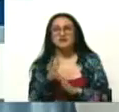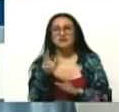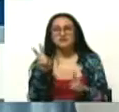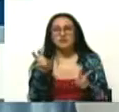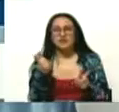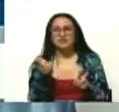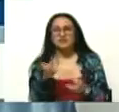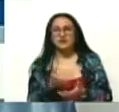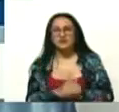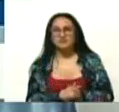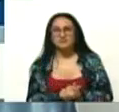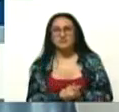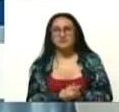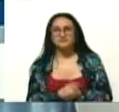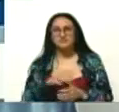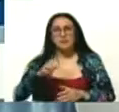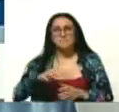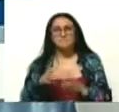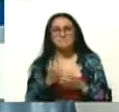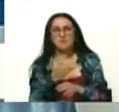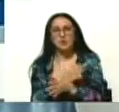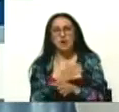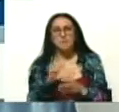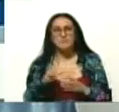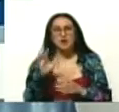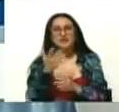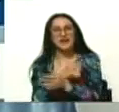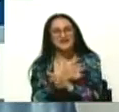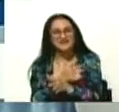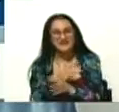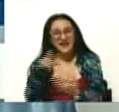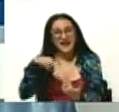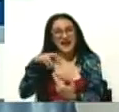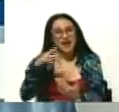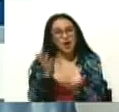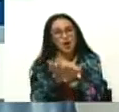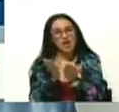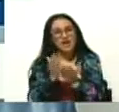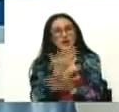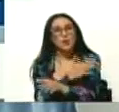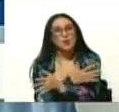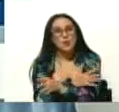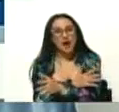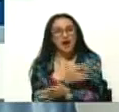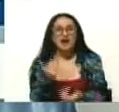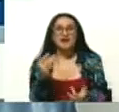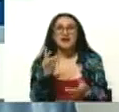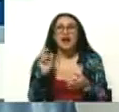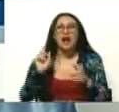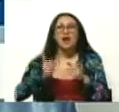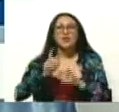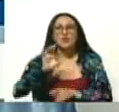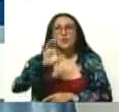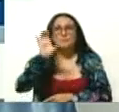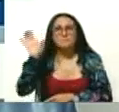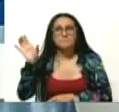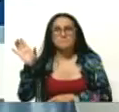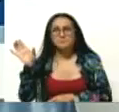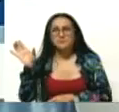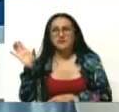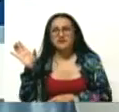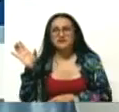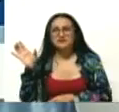o pelota, en el recreo, en algunos países del mundo se meten los niños un tabaquito de